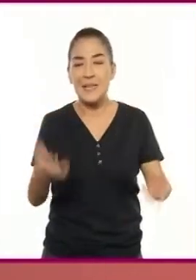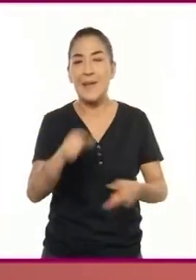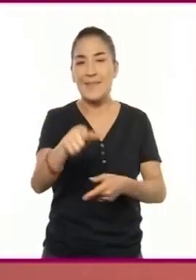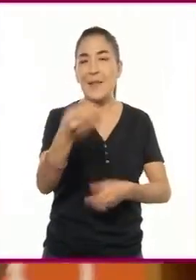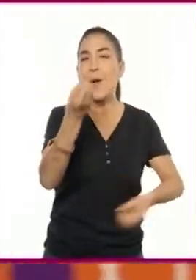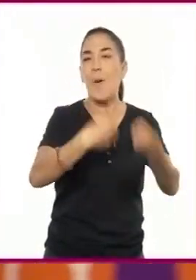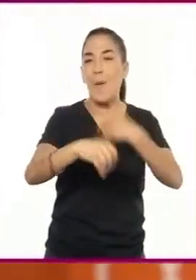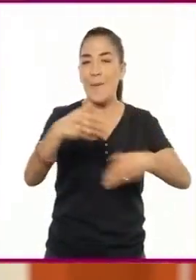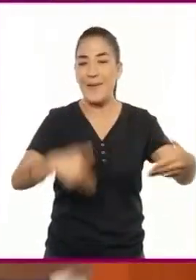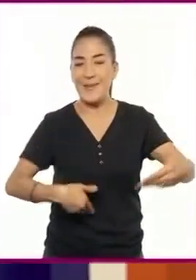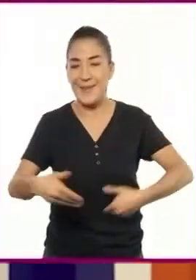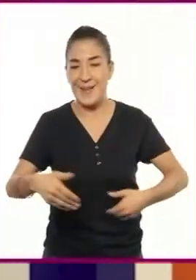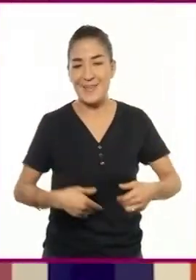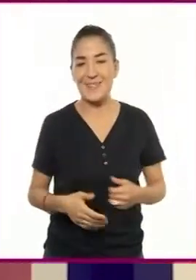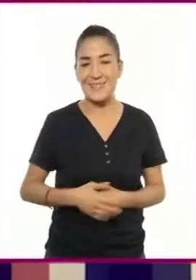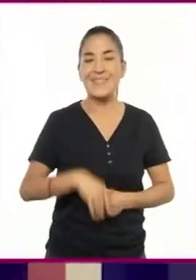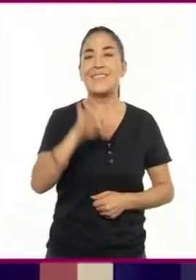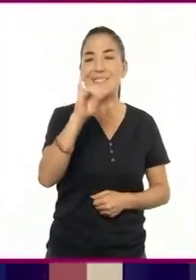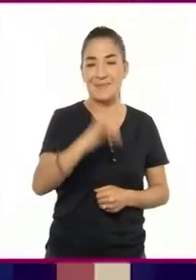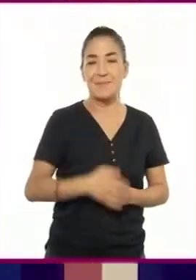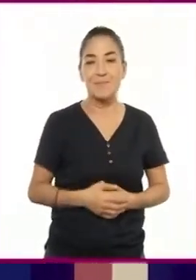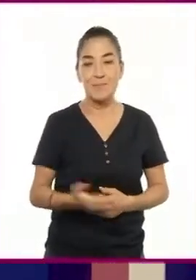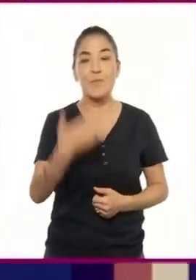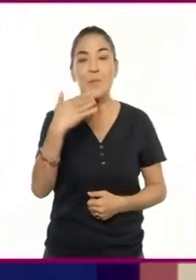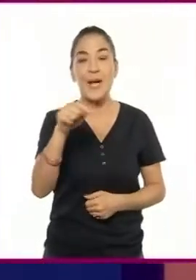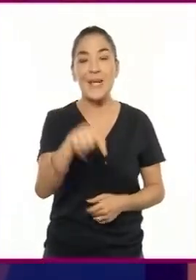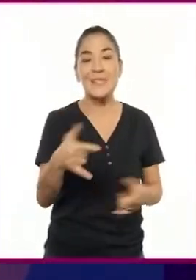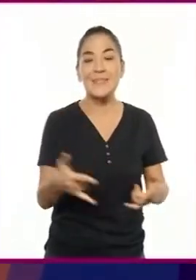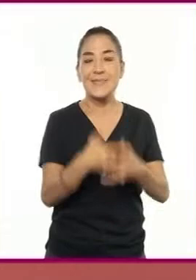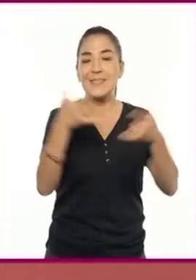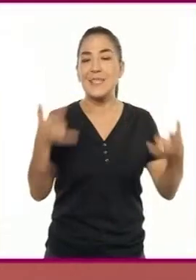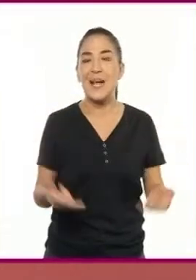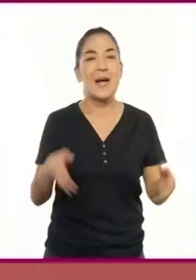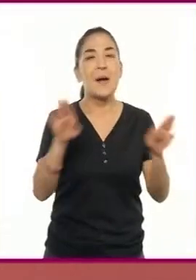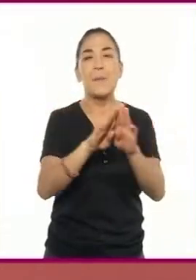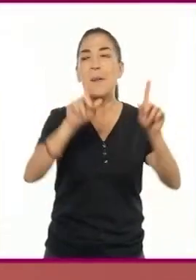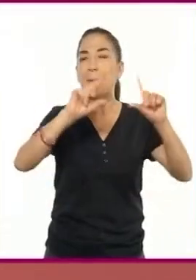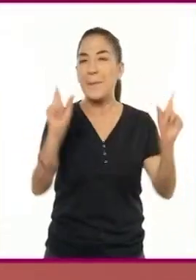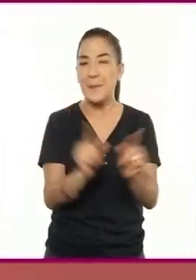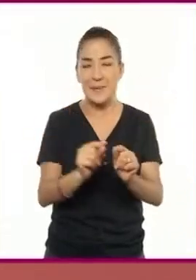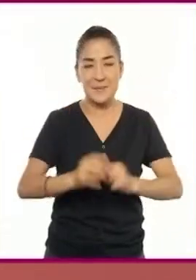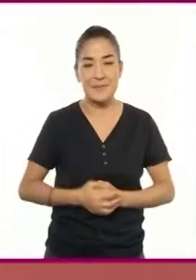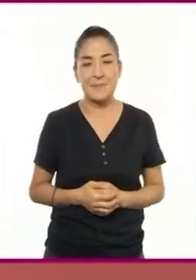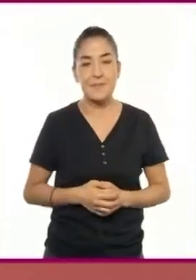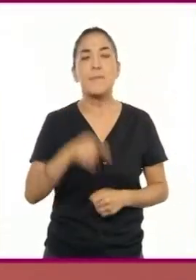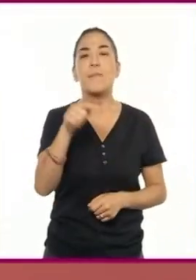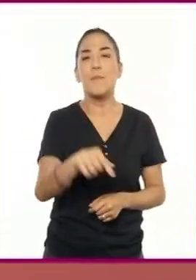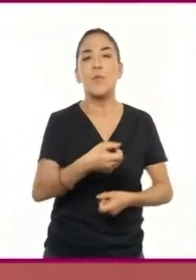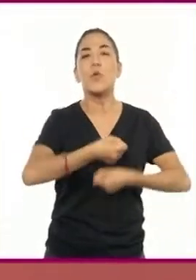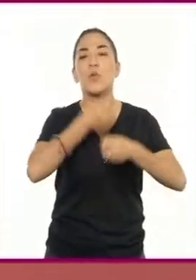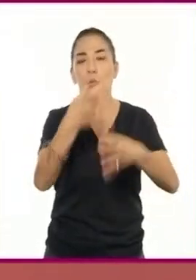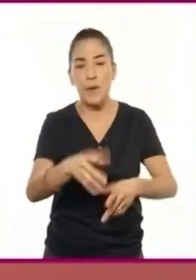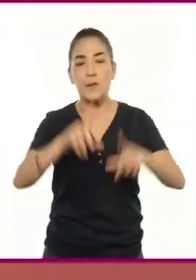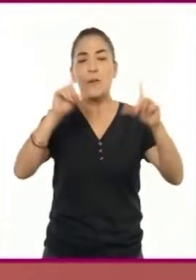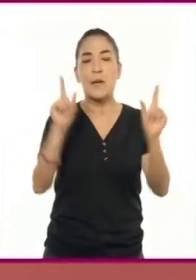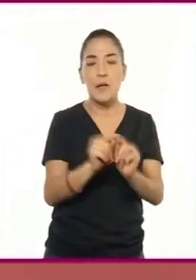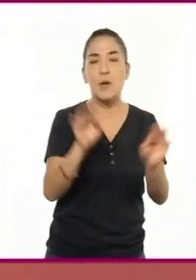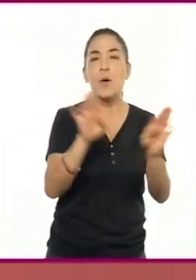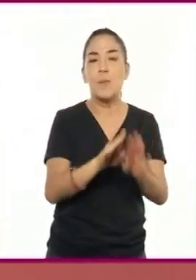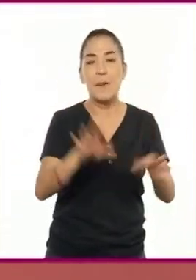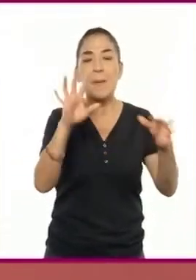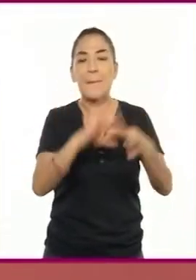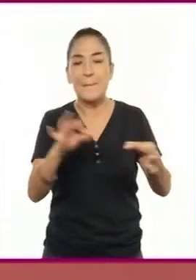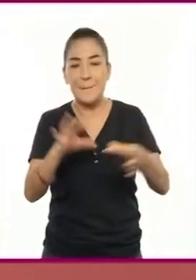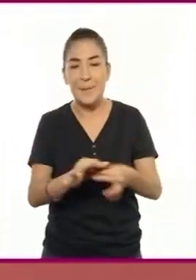obra de teatro. Sí. Lo bueno es que es una historia muy breve. Recordemos que los cuentos deben ser breves e incluir pocos personajes.